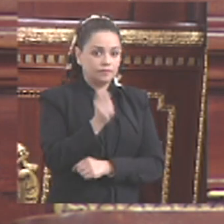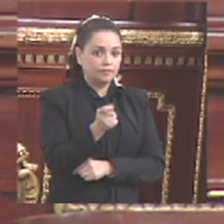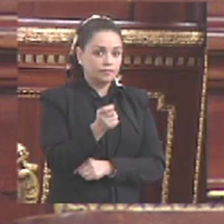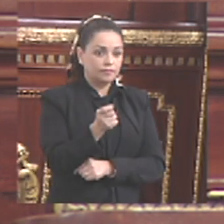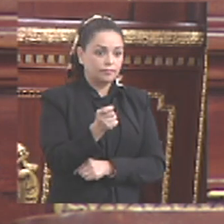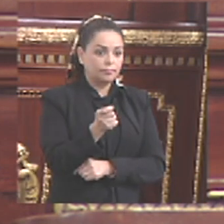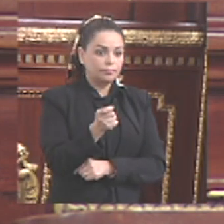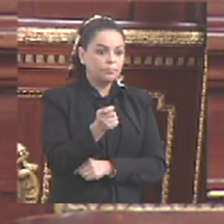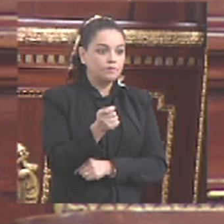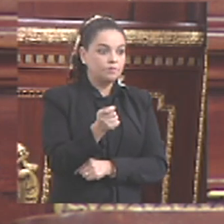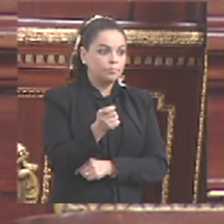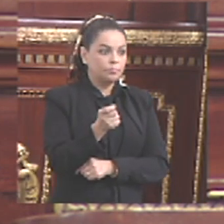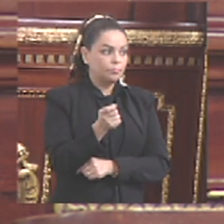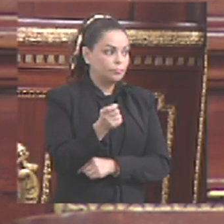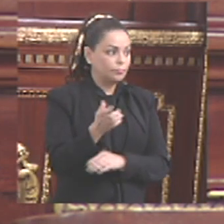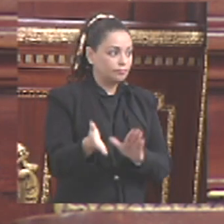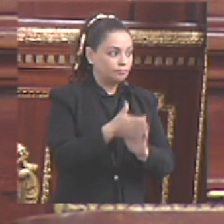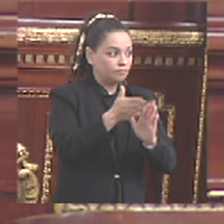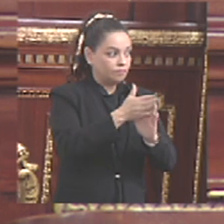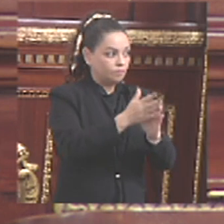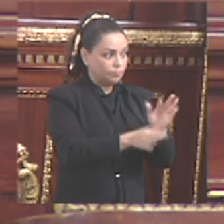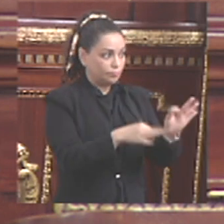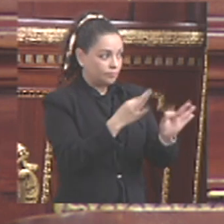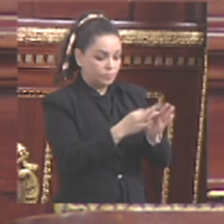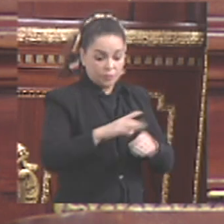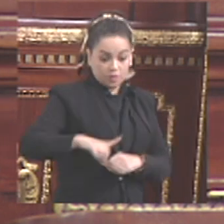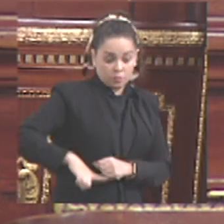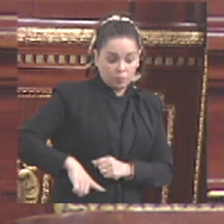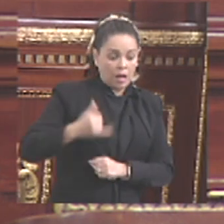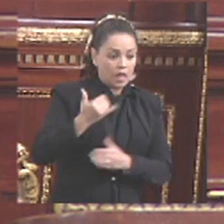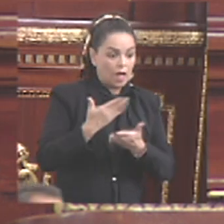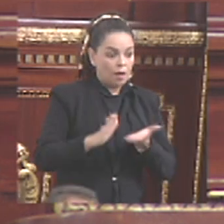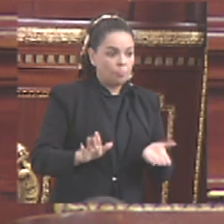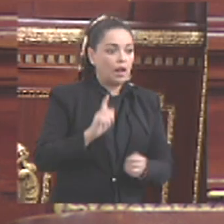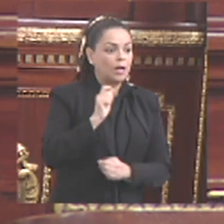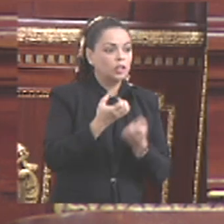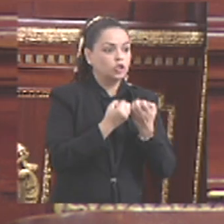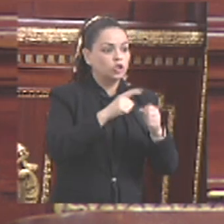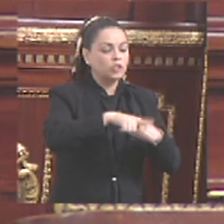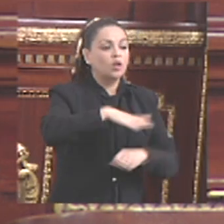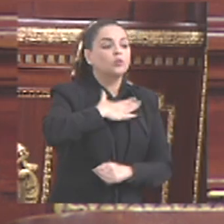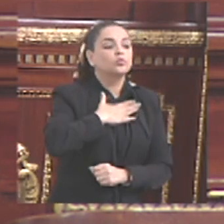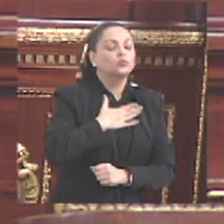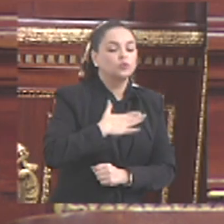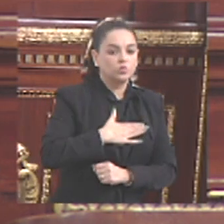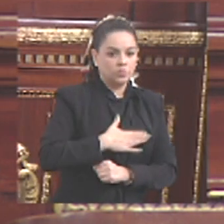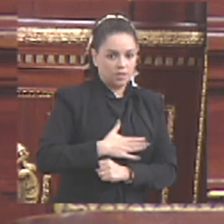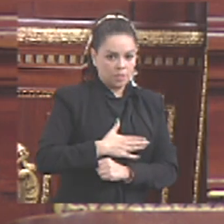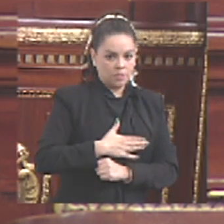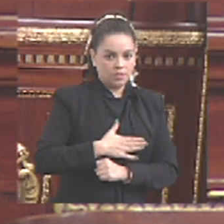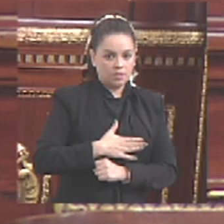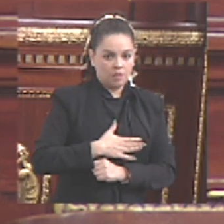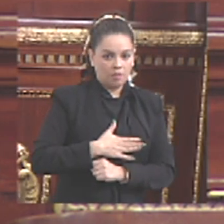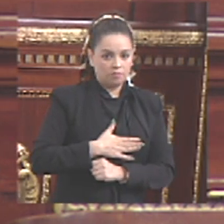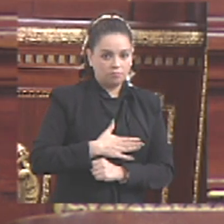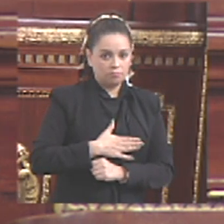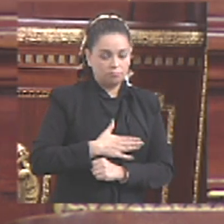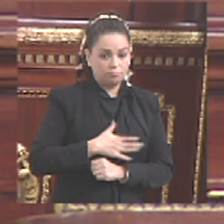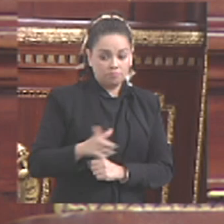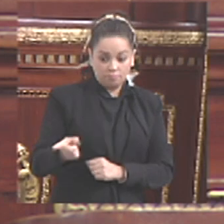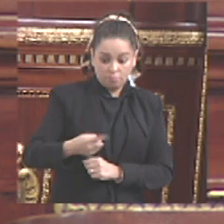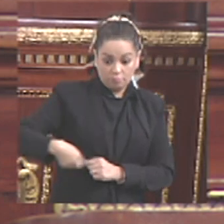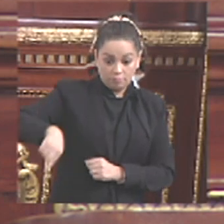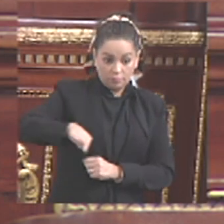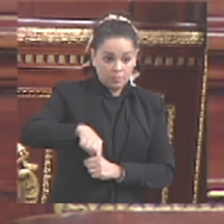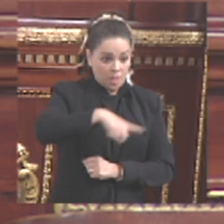justicia social, pues las personas damnificadas no se han convertido en deudores de la banca o de algún